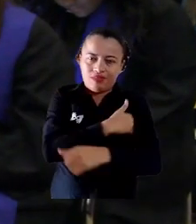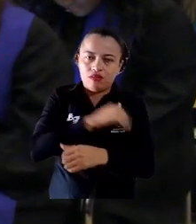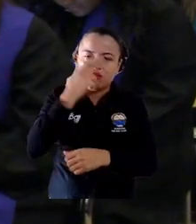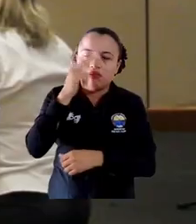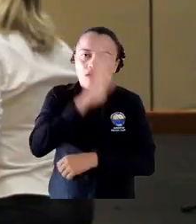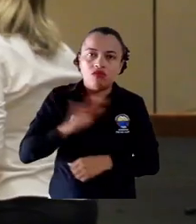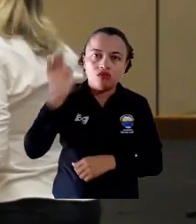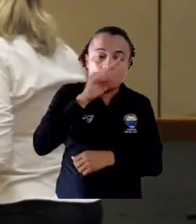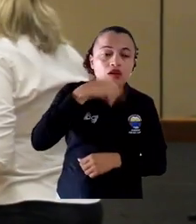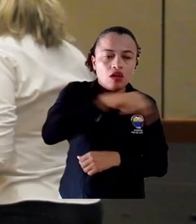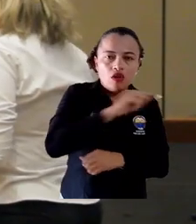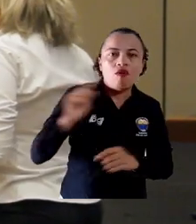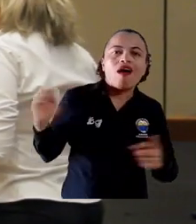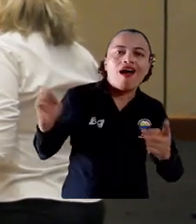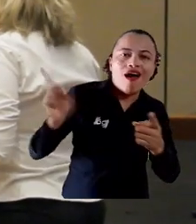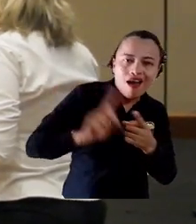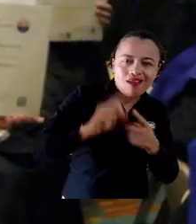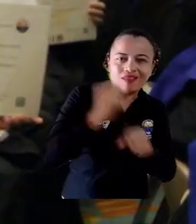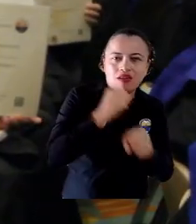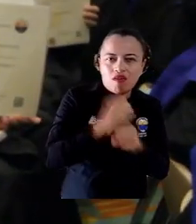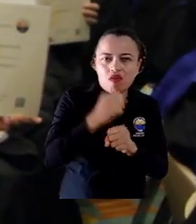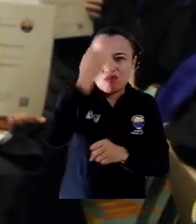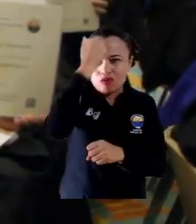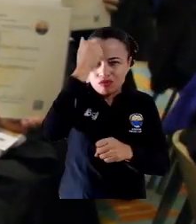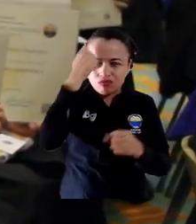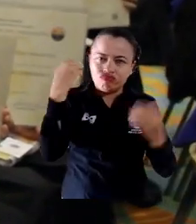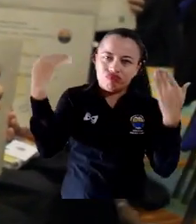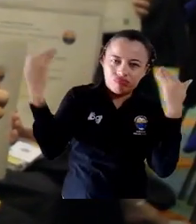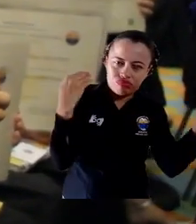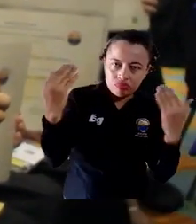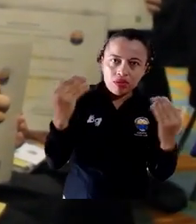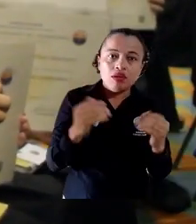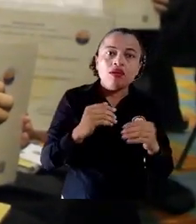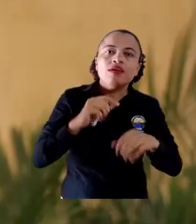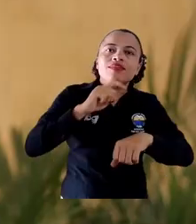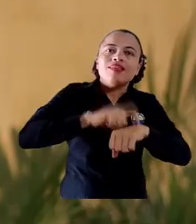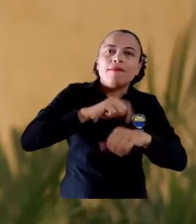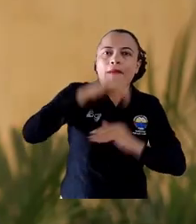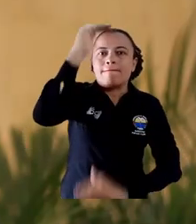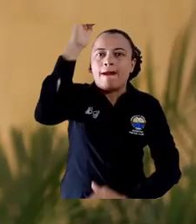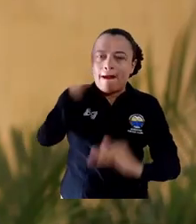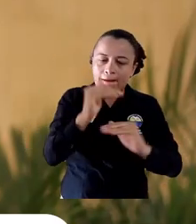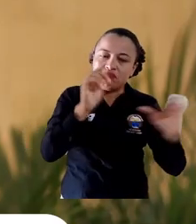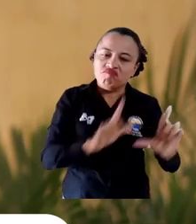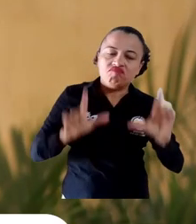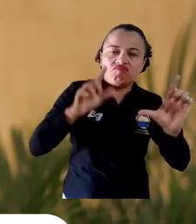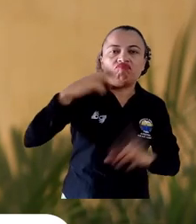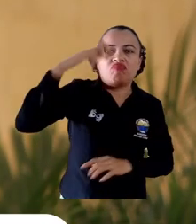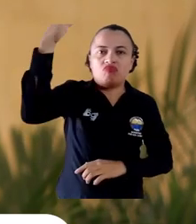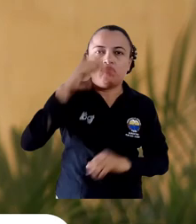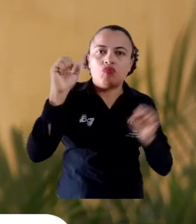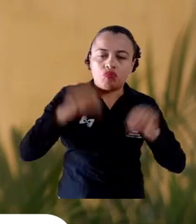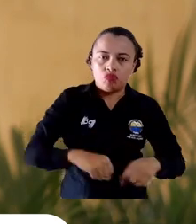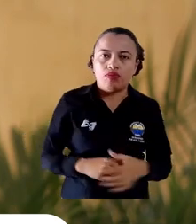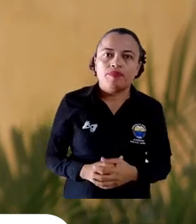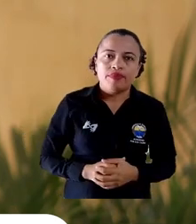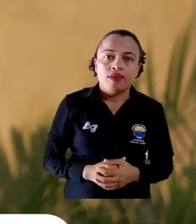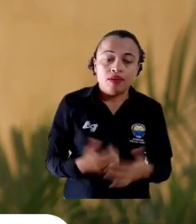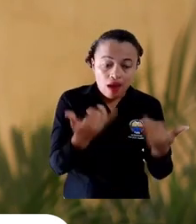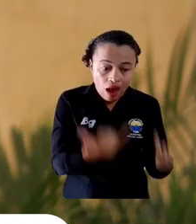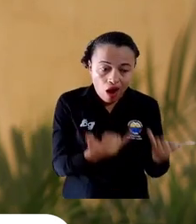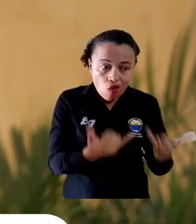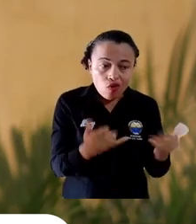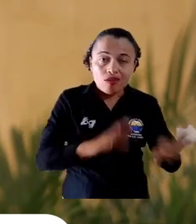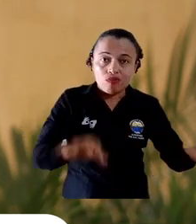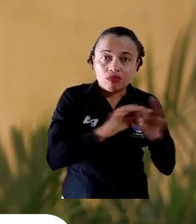pudieron validar su trayectoria como educadores rurales para obtener su título en menos tiempo. Tenemos a cuestas demostrar lo importante que es